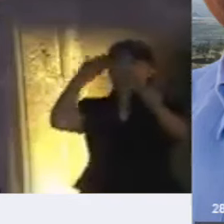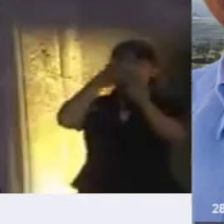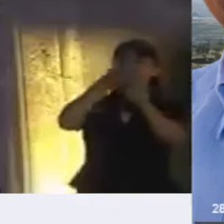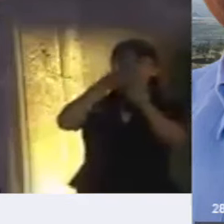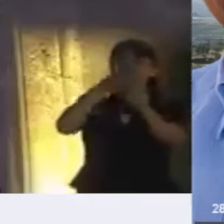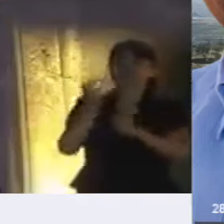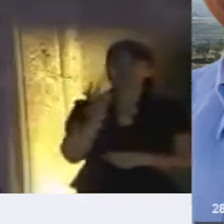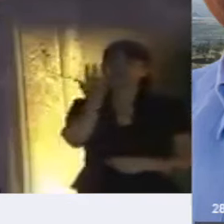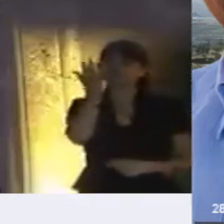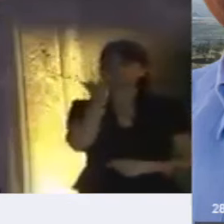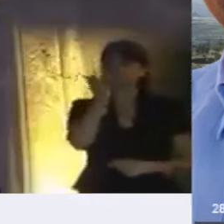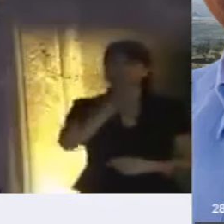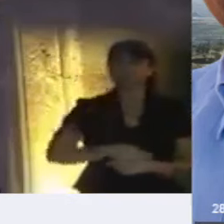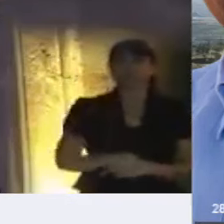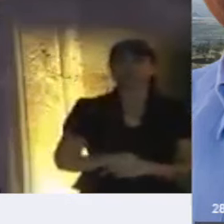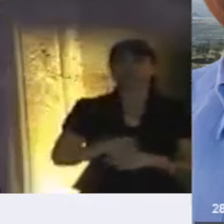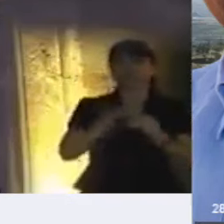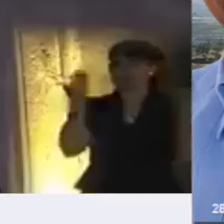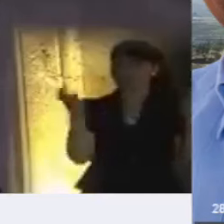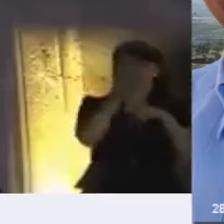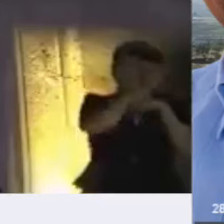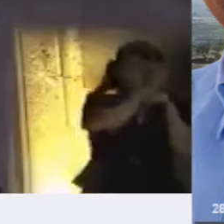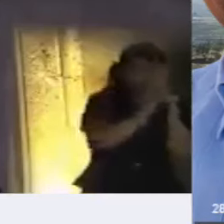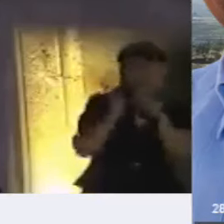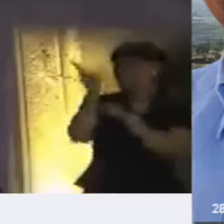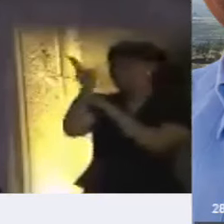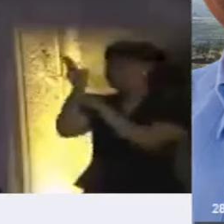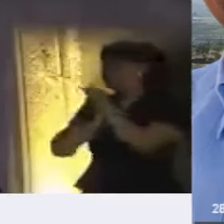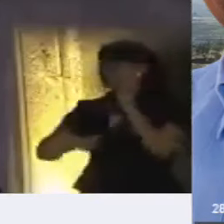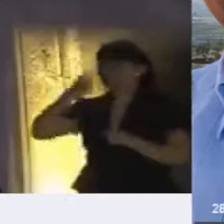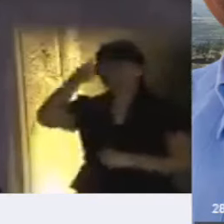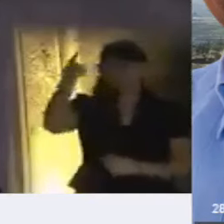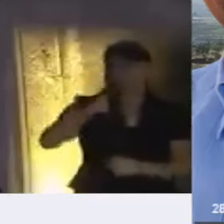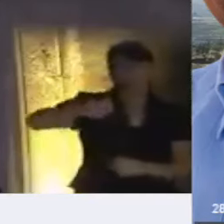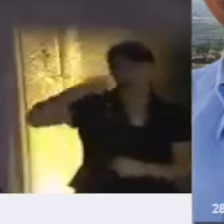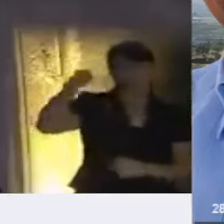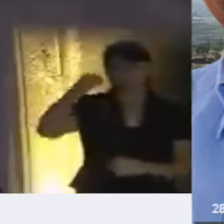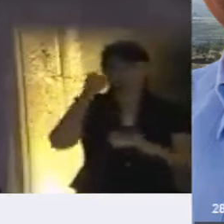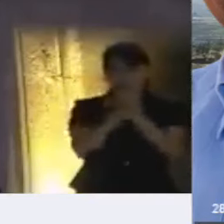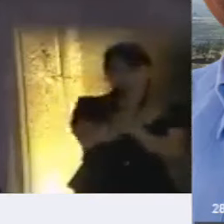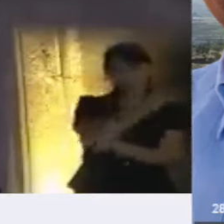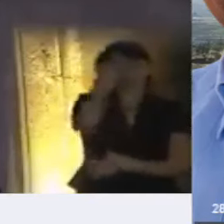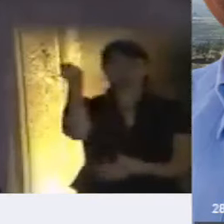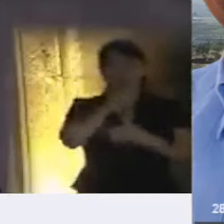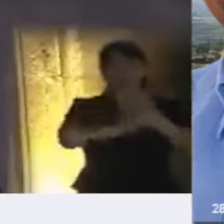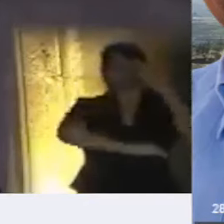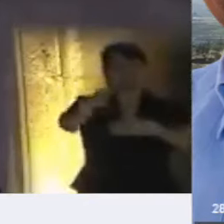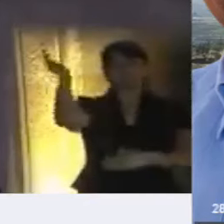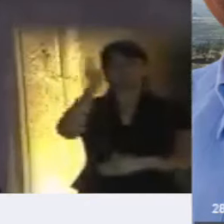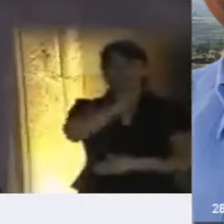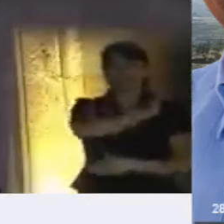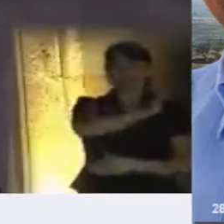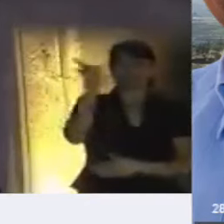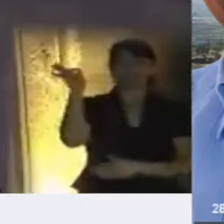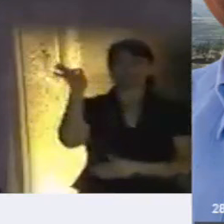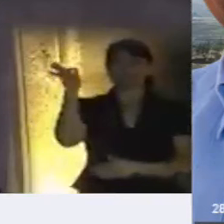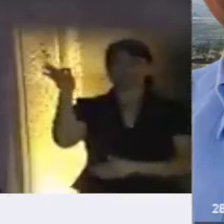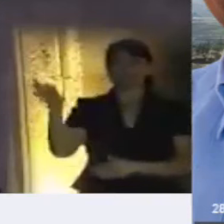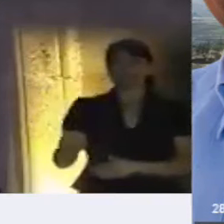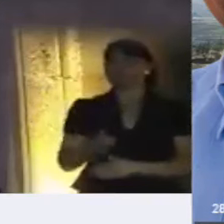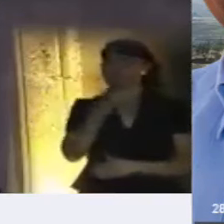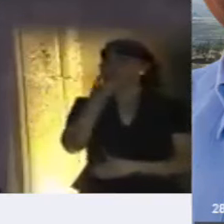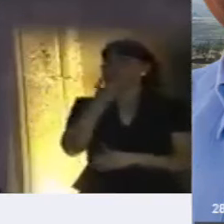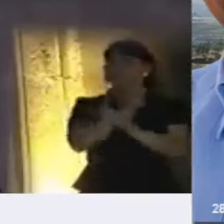causa a que los invito este día. Un Oaxaca ganador donde